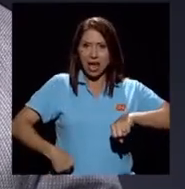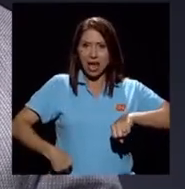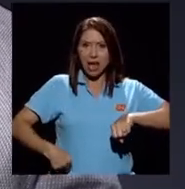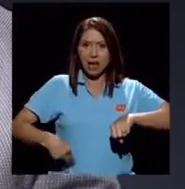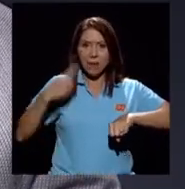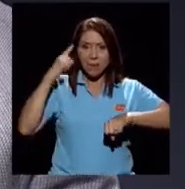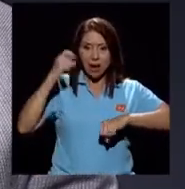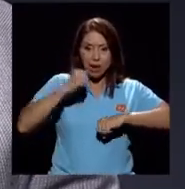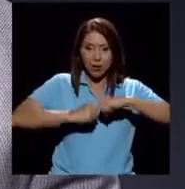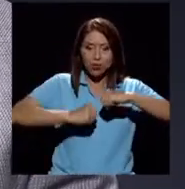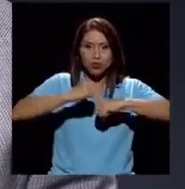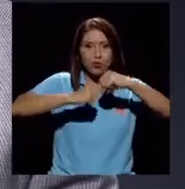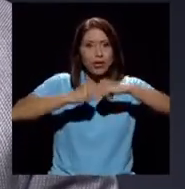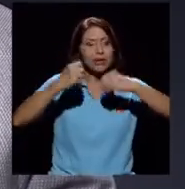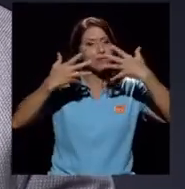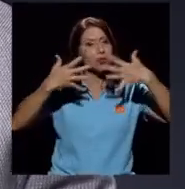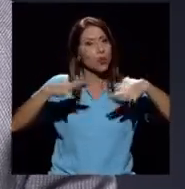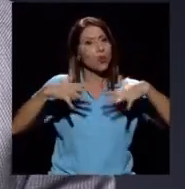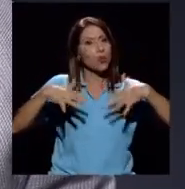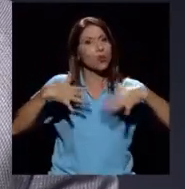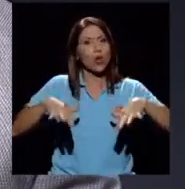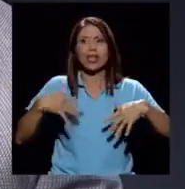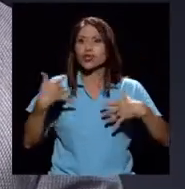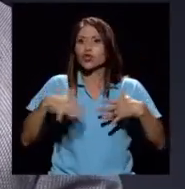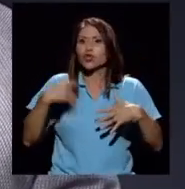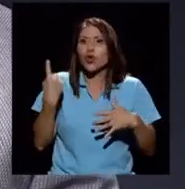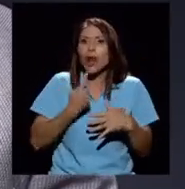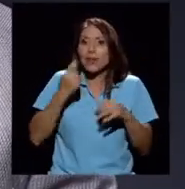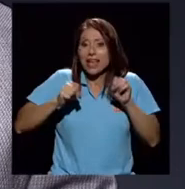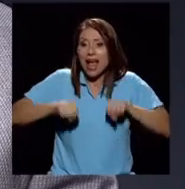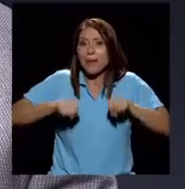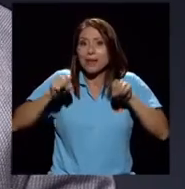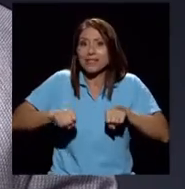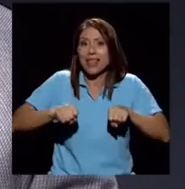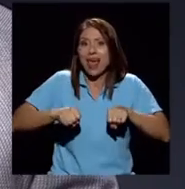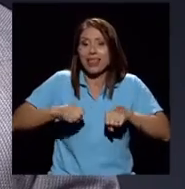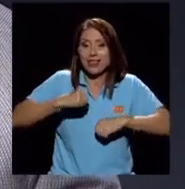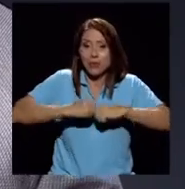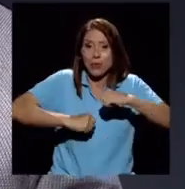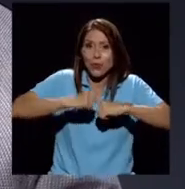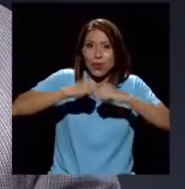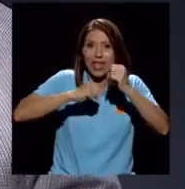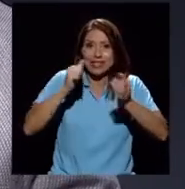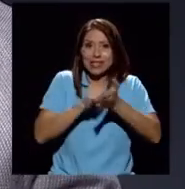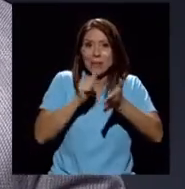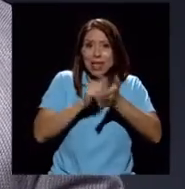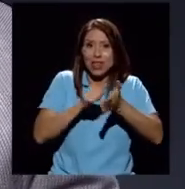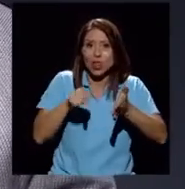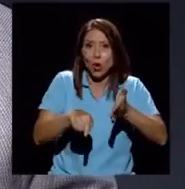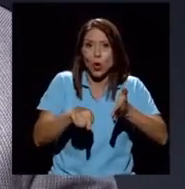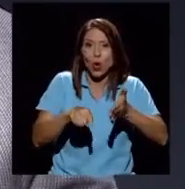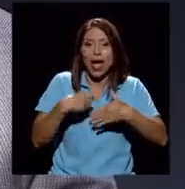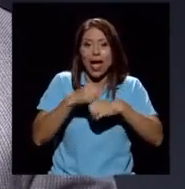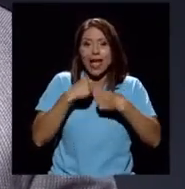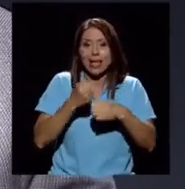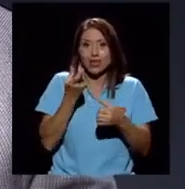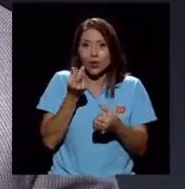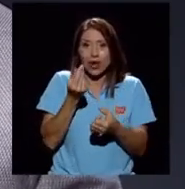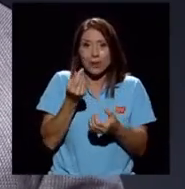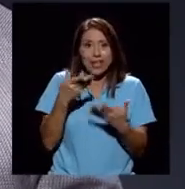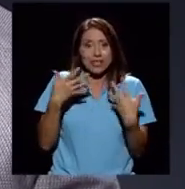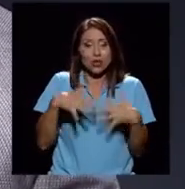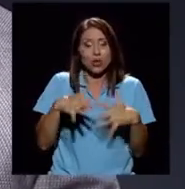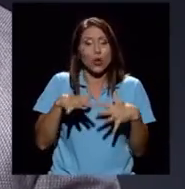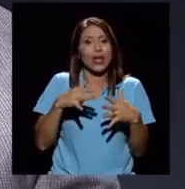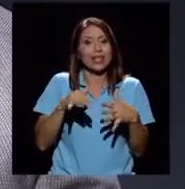sea sólo la capacidad estelar que tienen samiento ha hecho que el precio mundial de cemento esté esté realmente deprimido